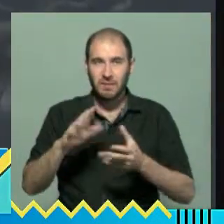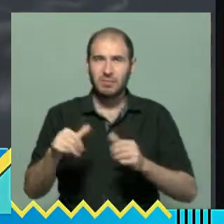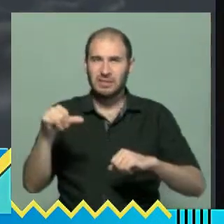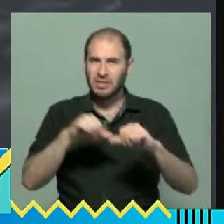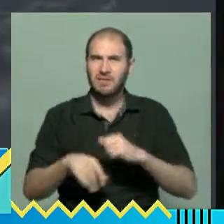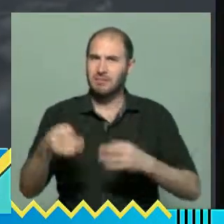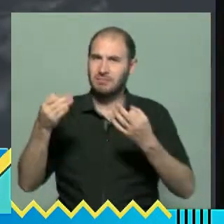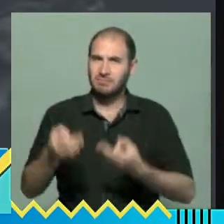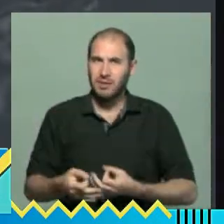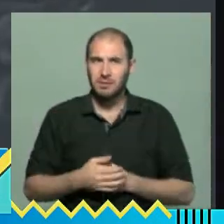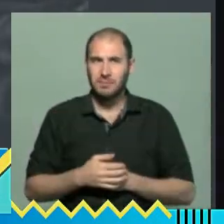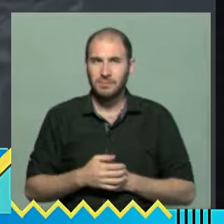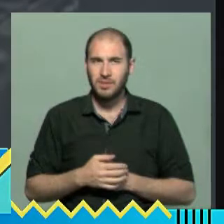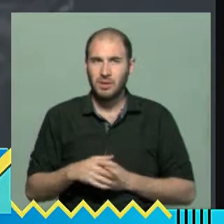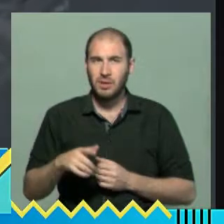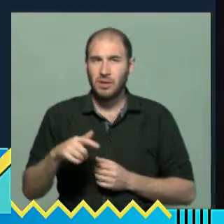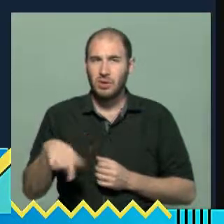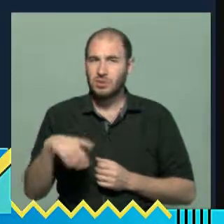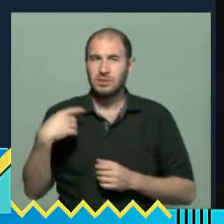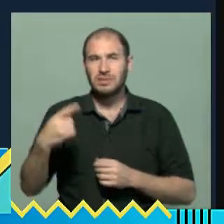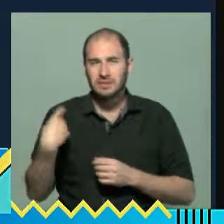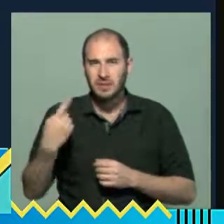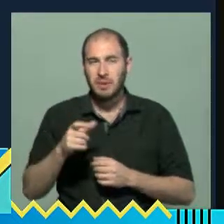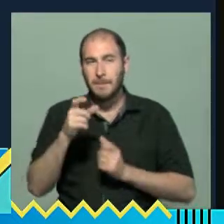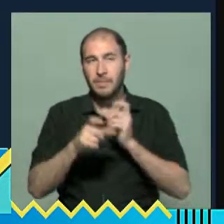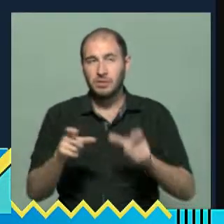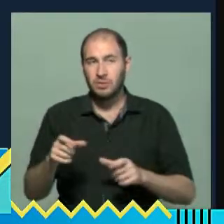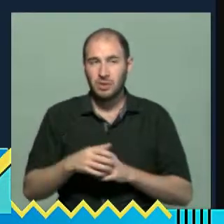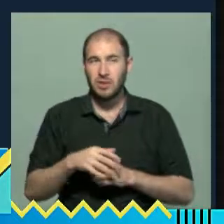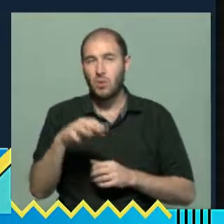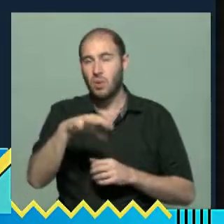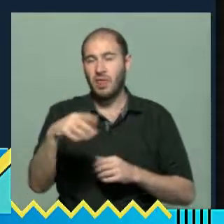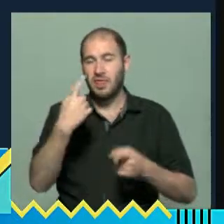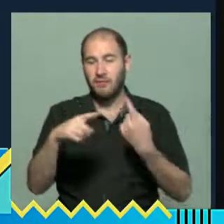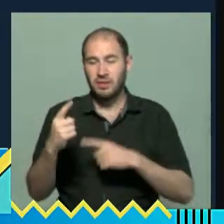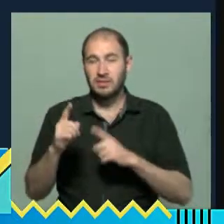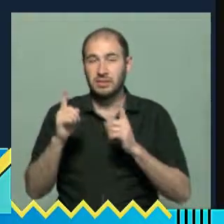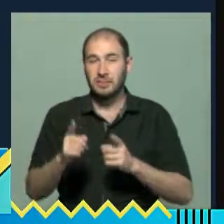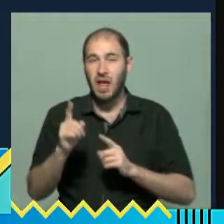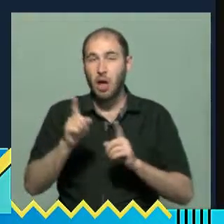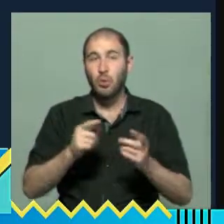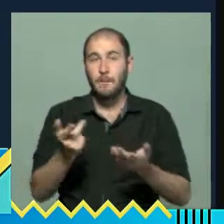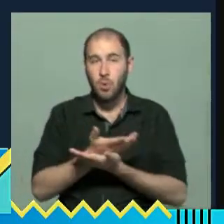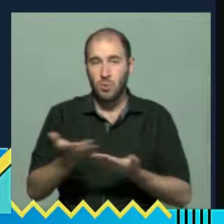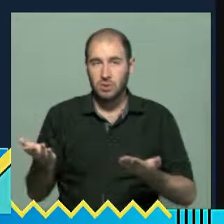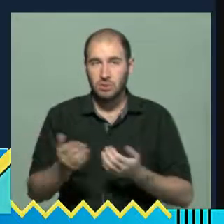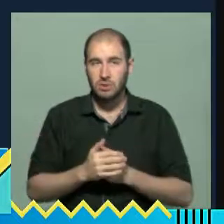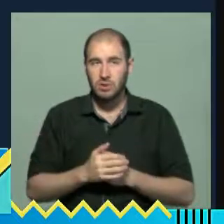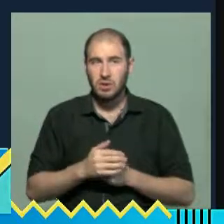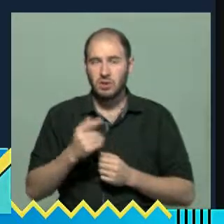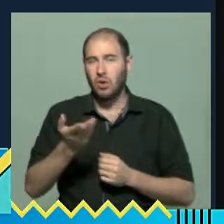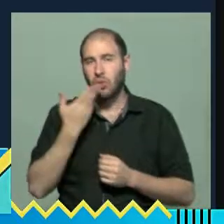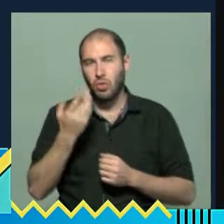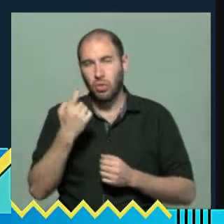manera seria, y la verdad que nos encontramos permanentemente con gente que en diferentes escenarios, incluso algunos hasta públicos, hacen todo un alarde